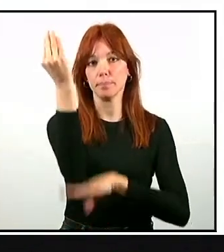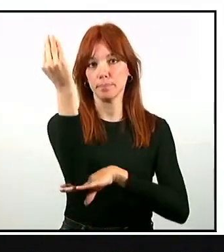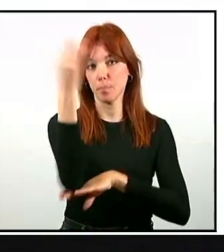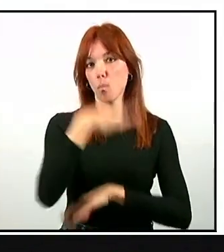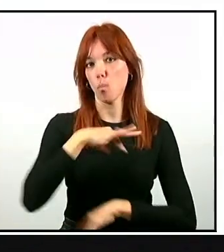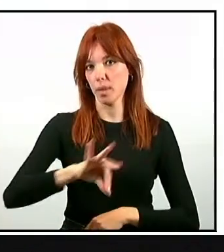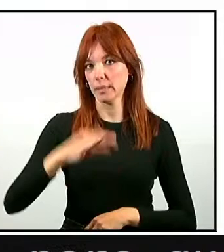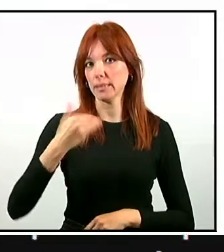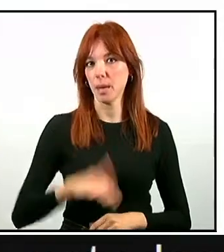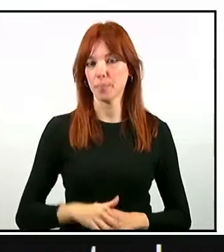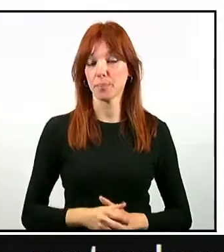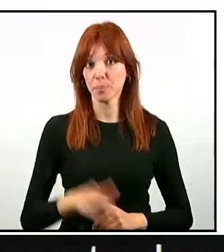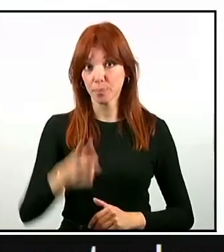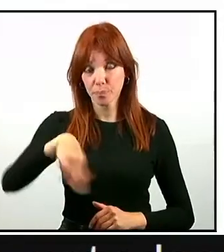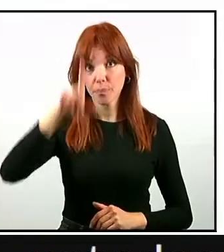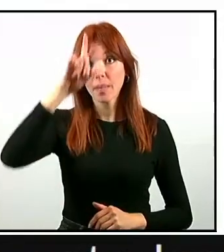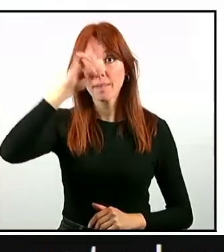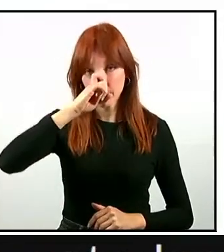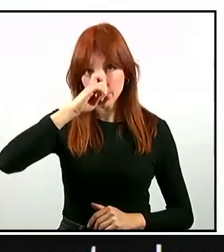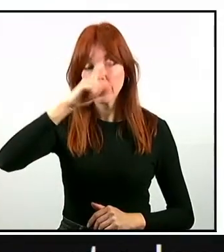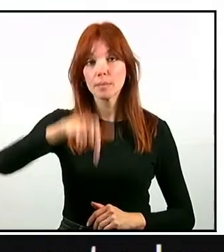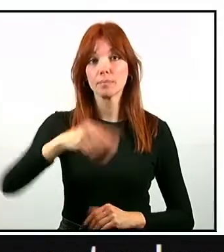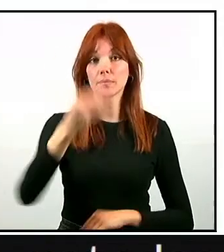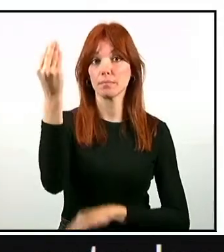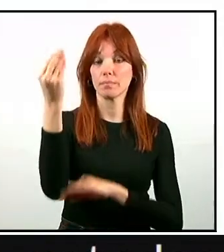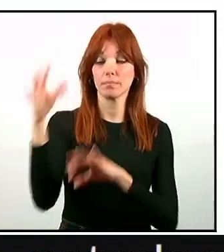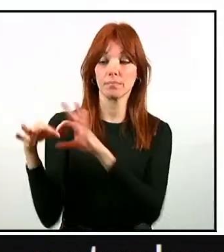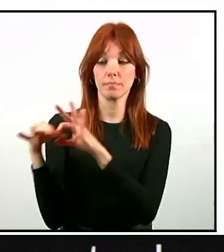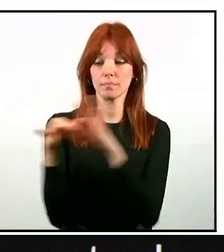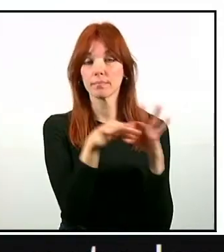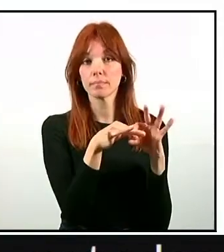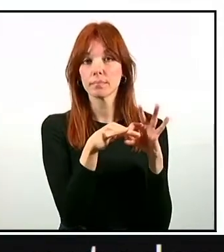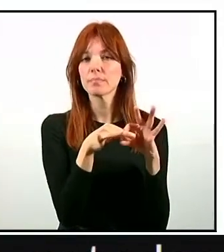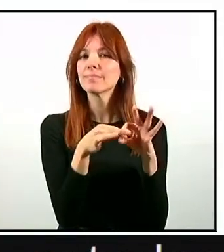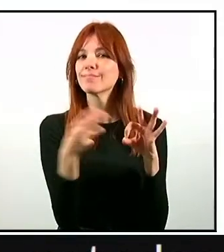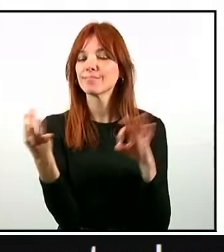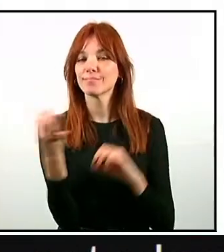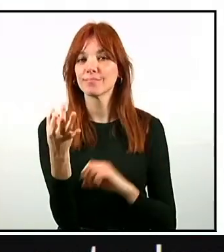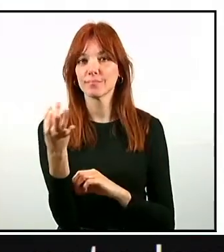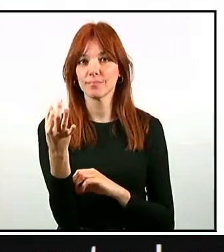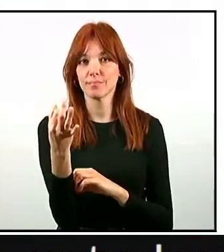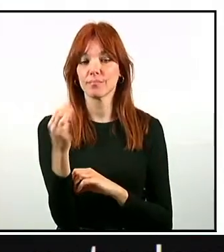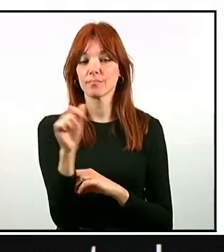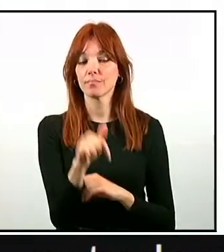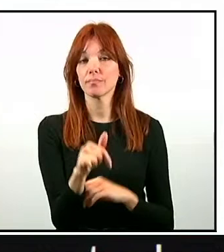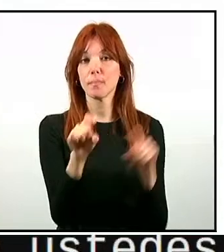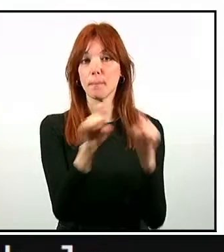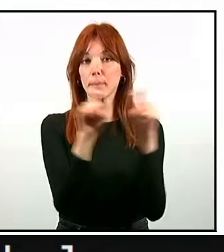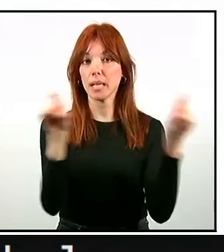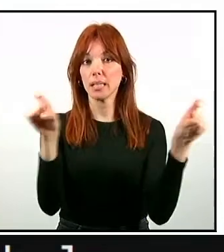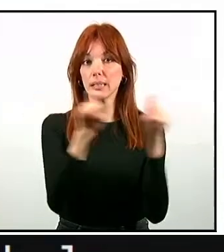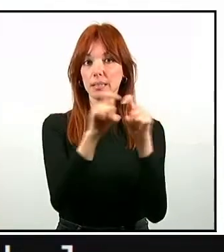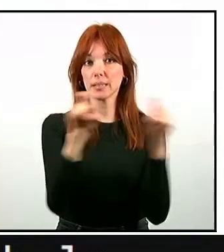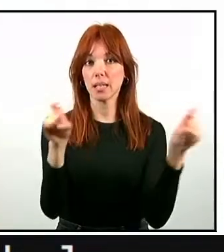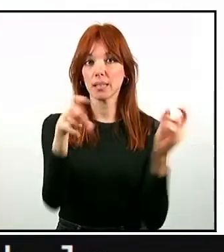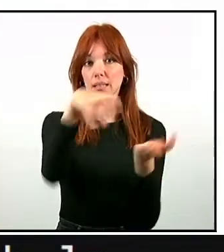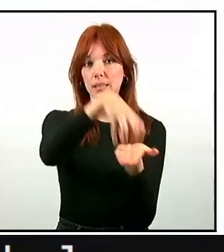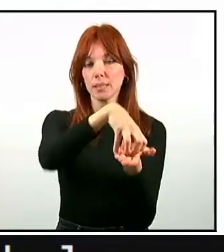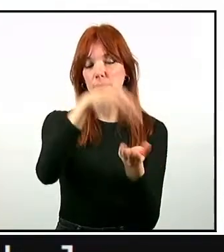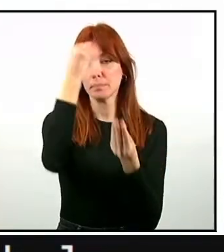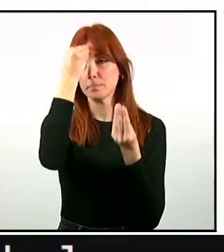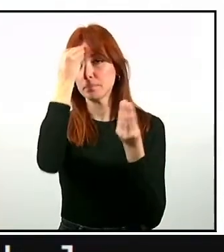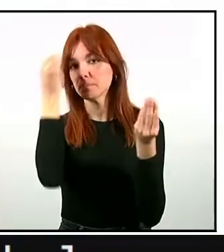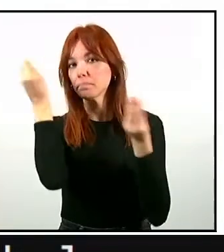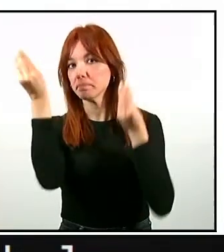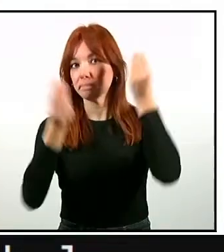Como ustedes recordarán, aparejado a esta estatua, la empresa tenía